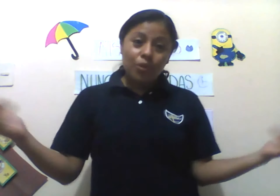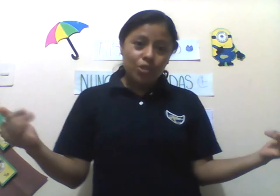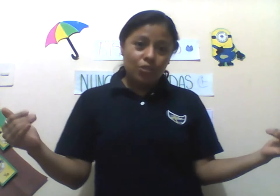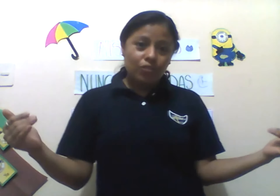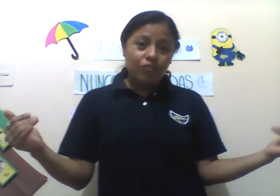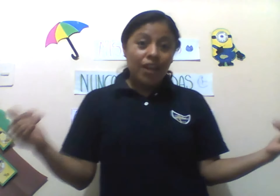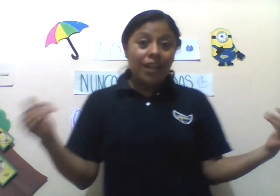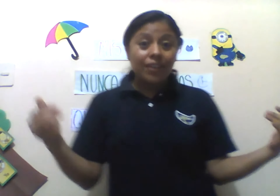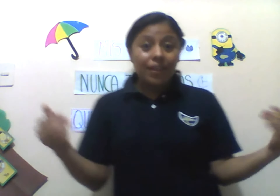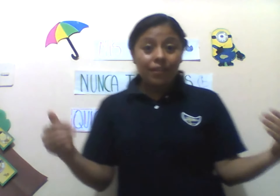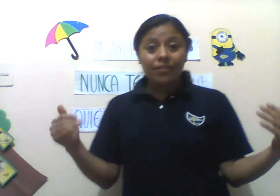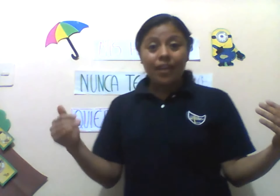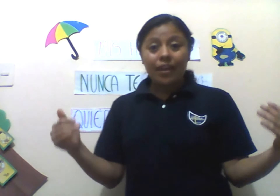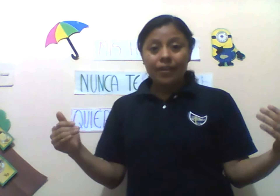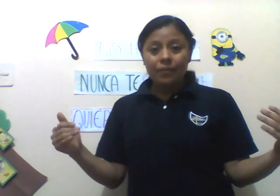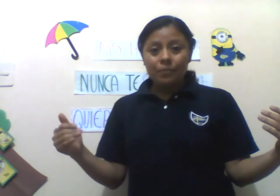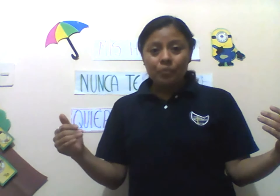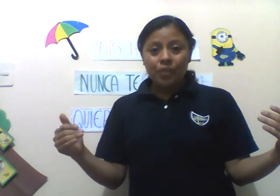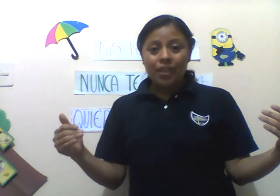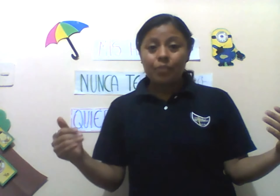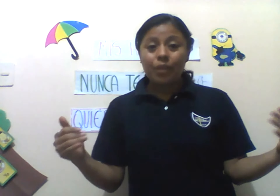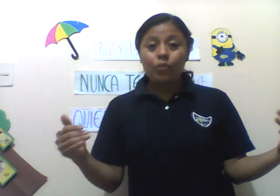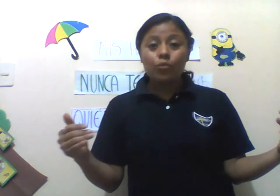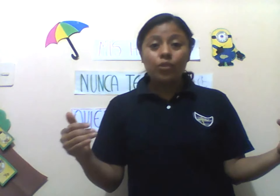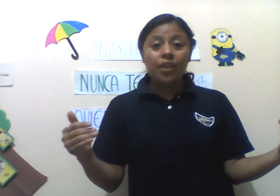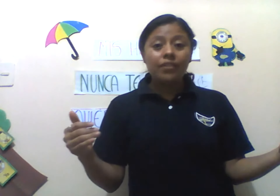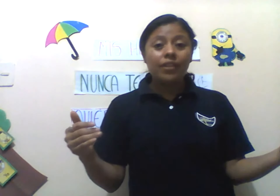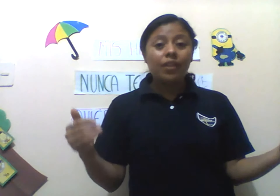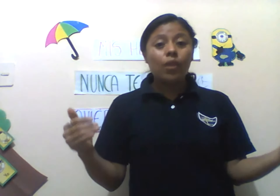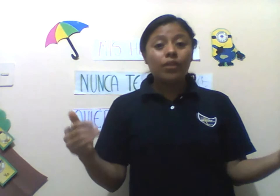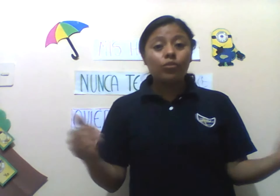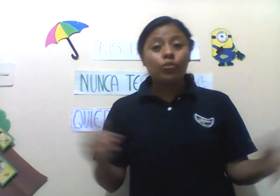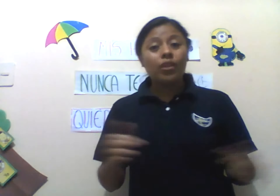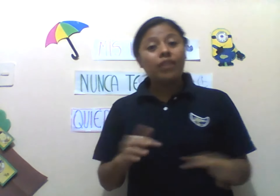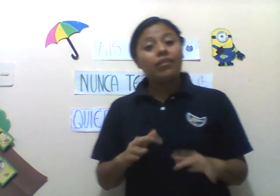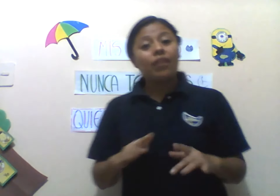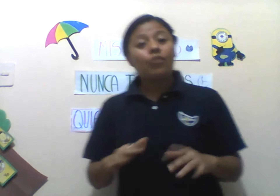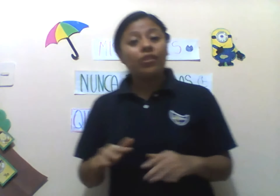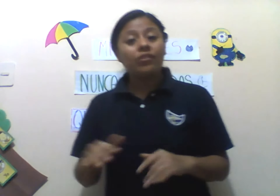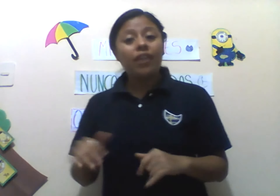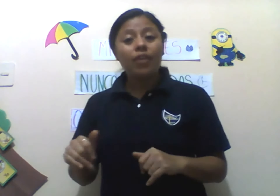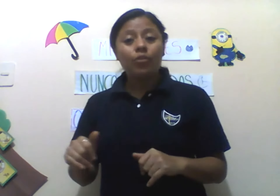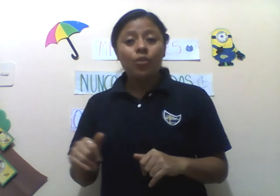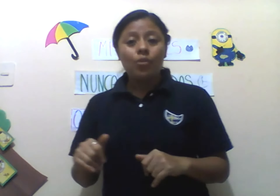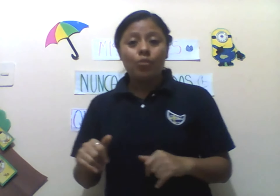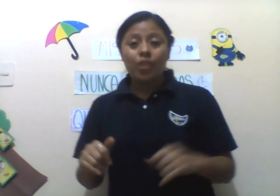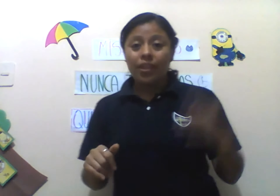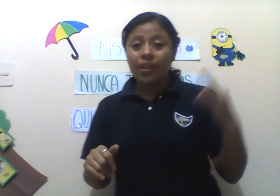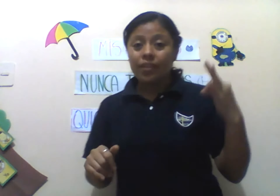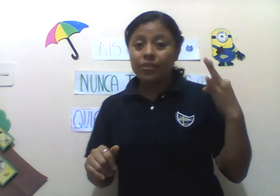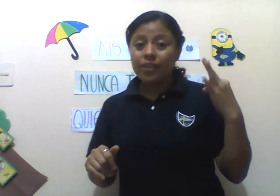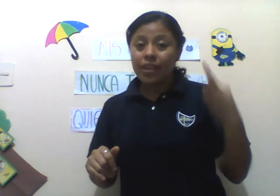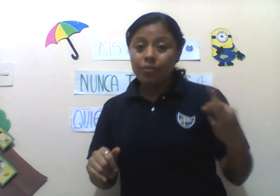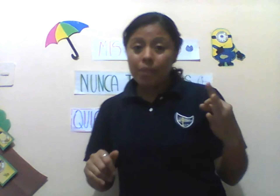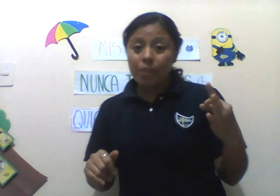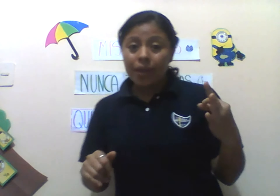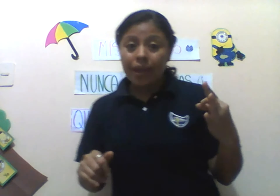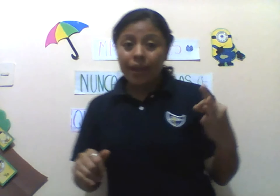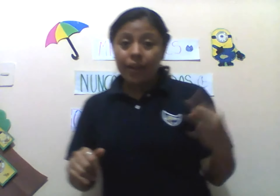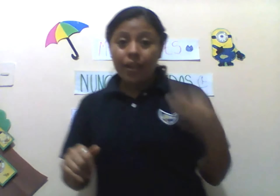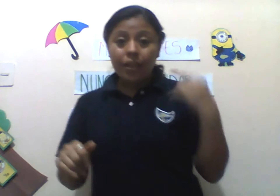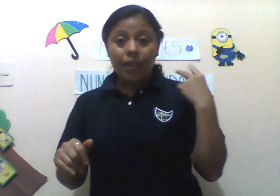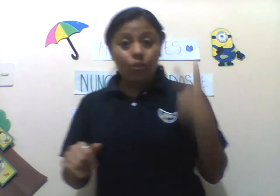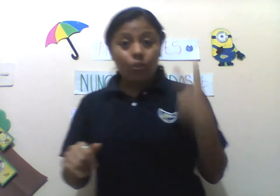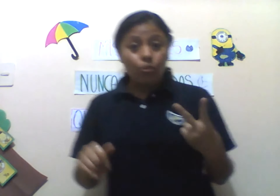Bueno chicos, falta revisar las preguntas en las cuales ustedes han contestado, porque dejé 3 para